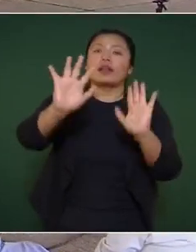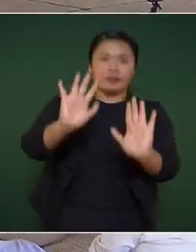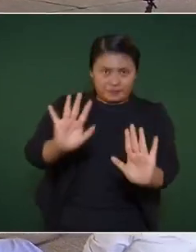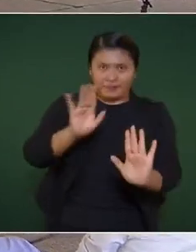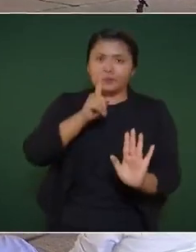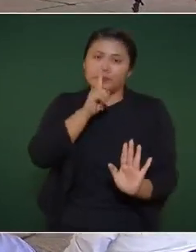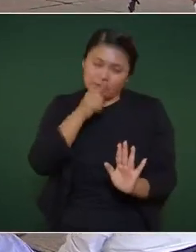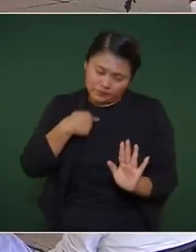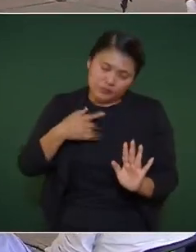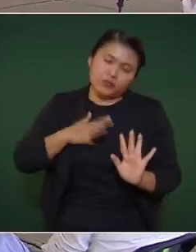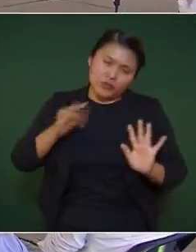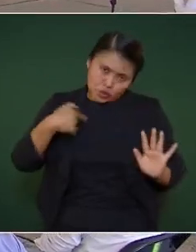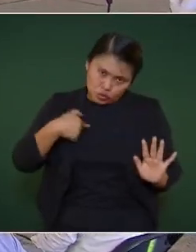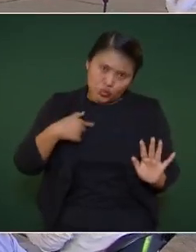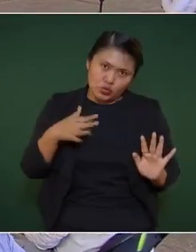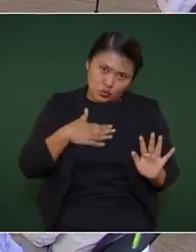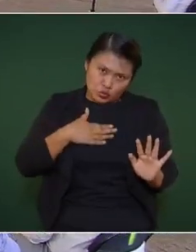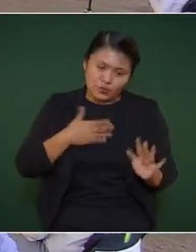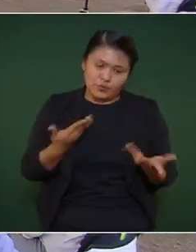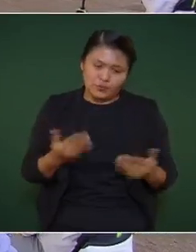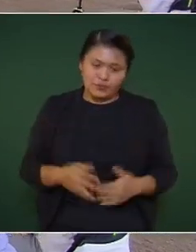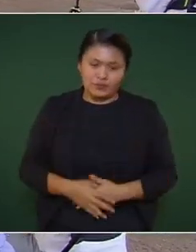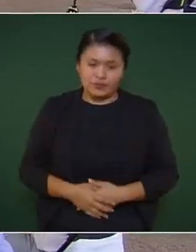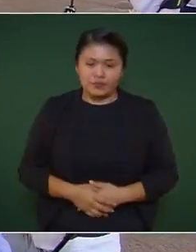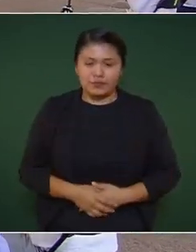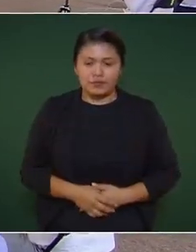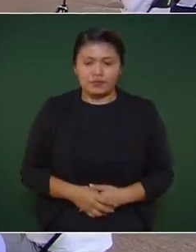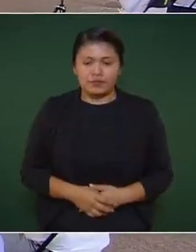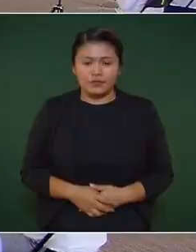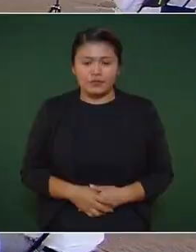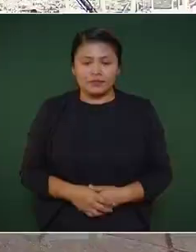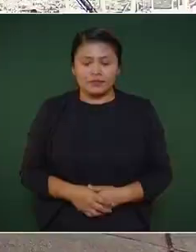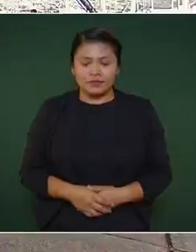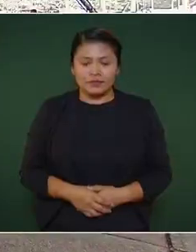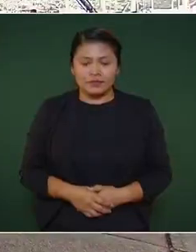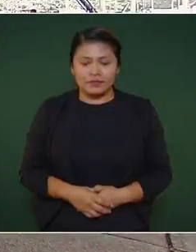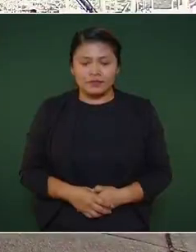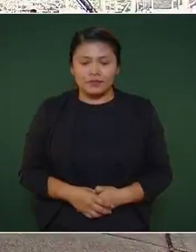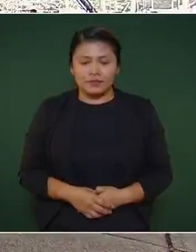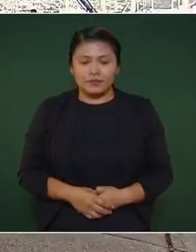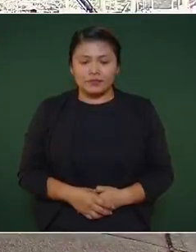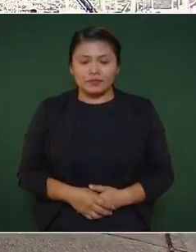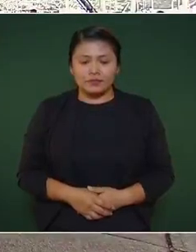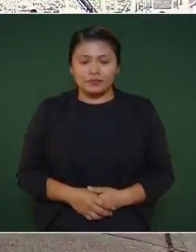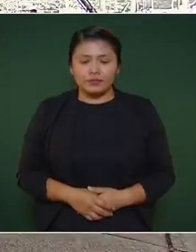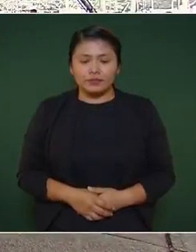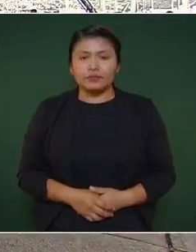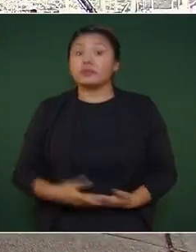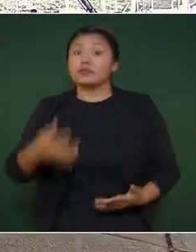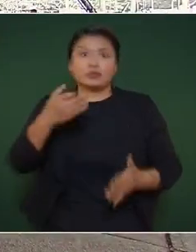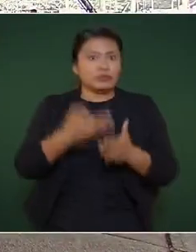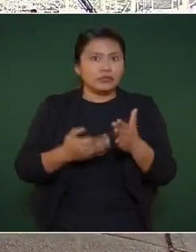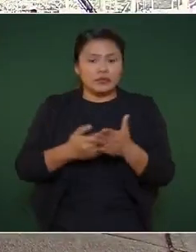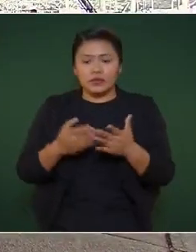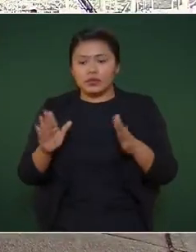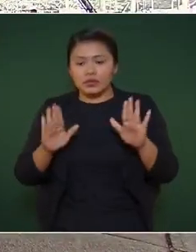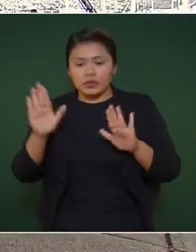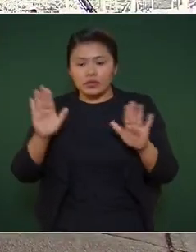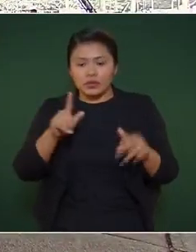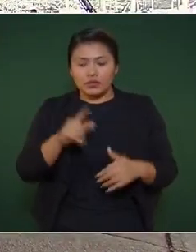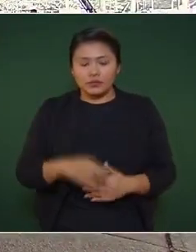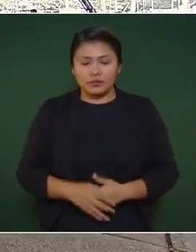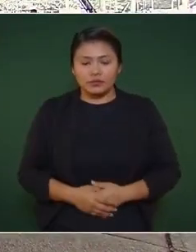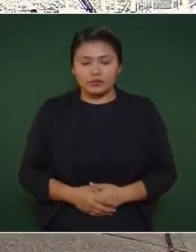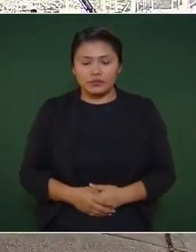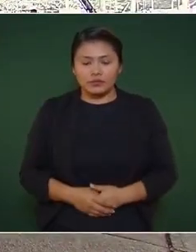no, ya. La medida cautelar de prisión preventiva en los días por venir. Ayer fue liberado por la Corte de Justicia,